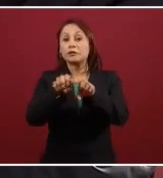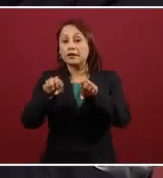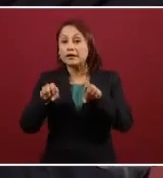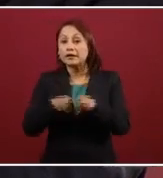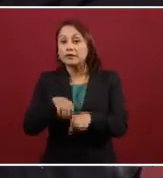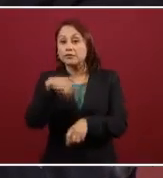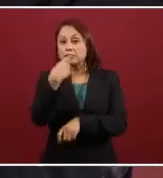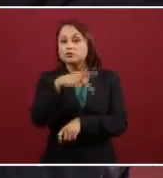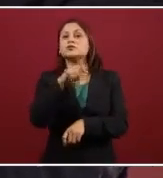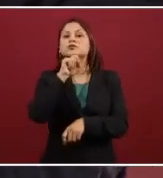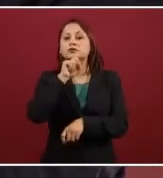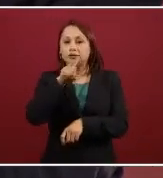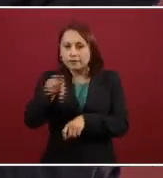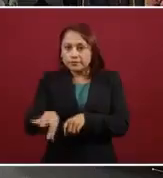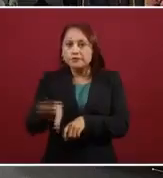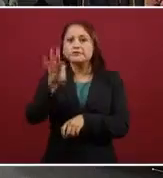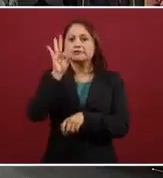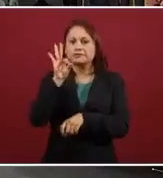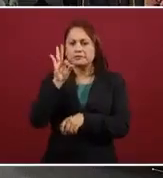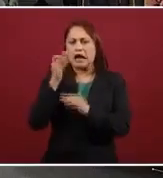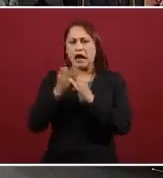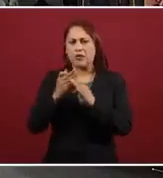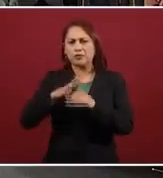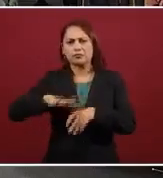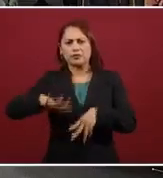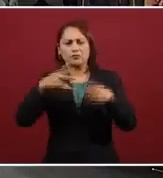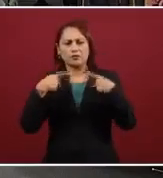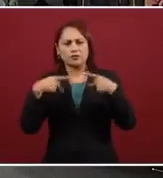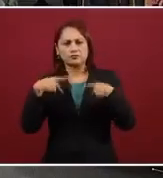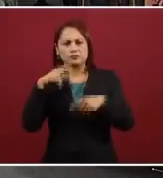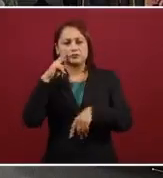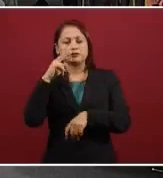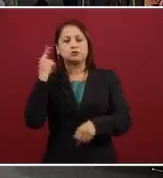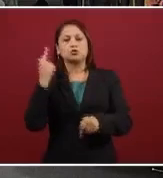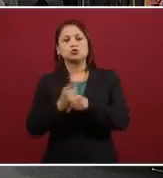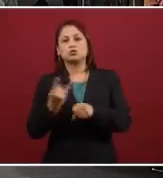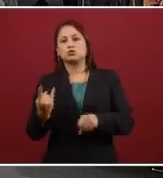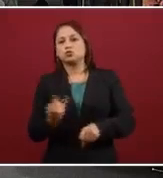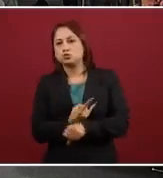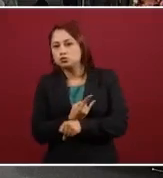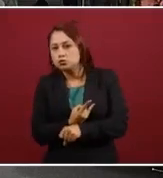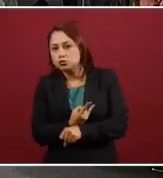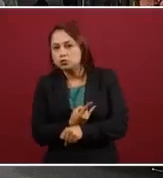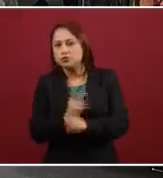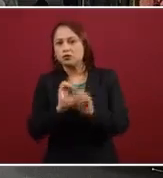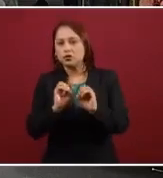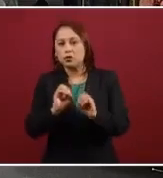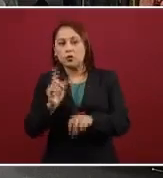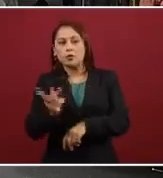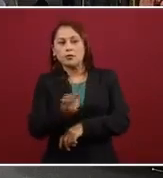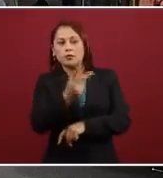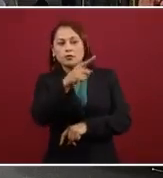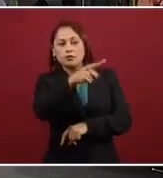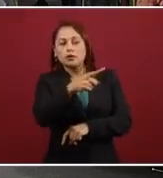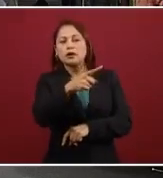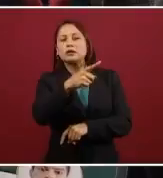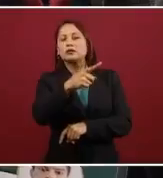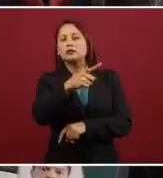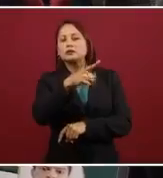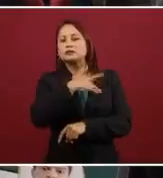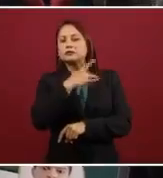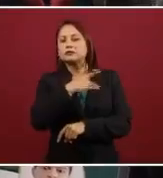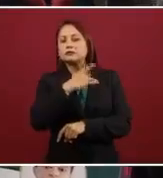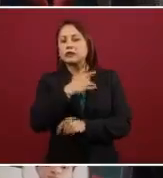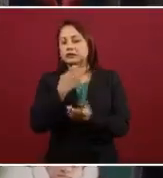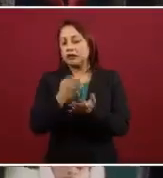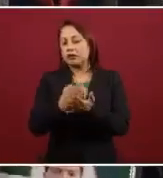le está mandando a la ciudadanía? Y si me puedas, o sea, si puedo asegurar que no va a haber desestabilización en los mercados ni fracturas en las